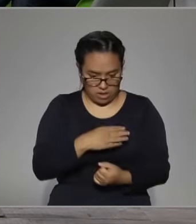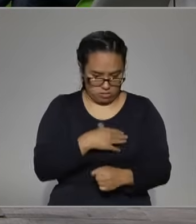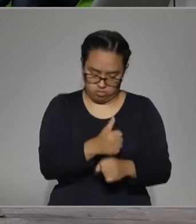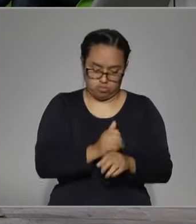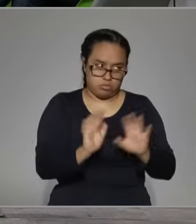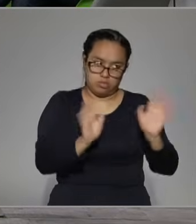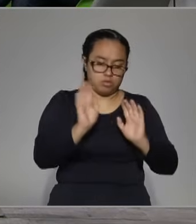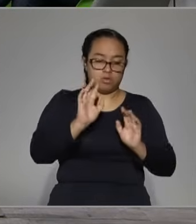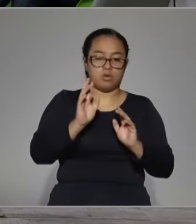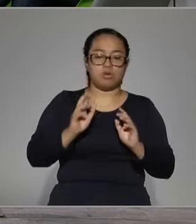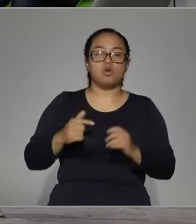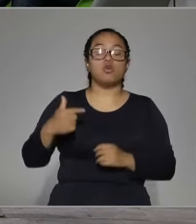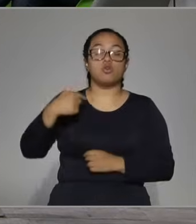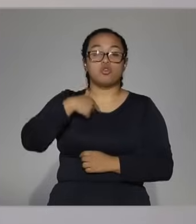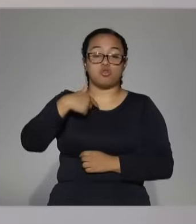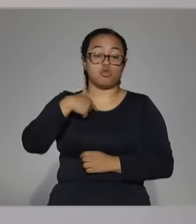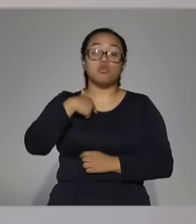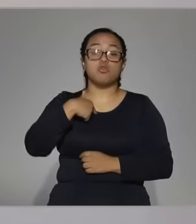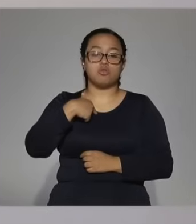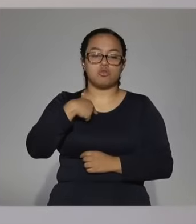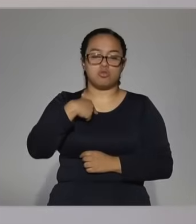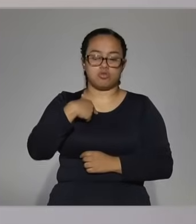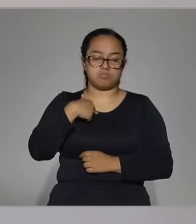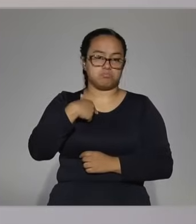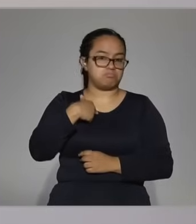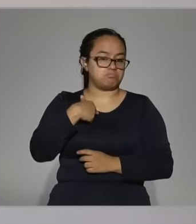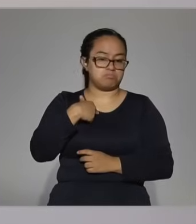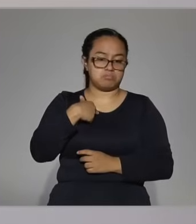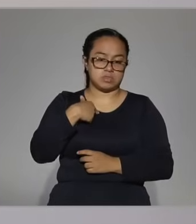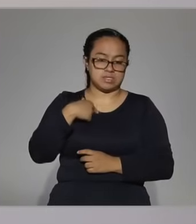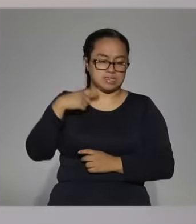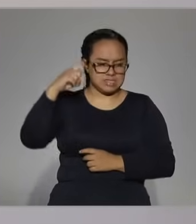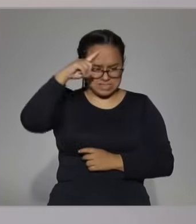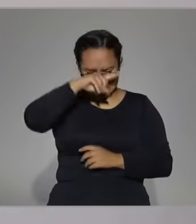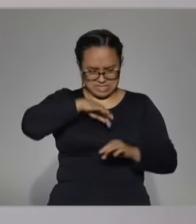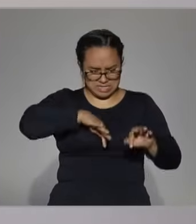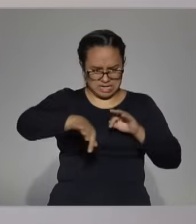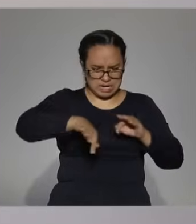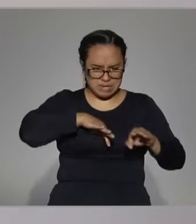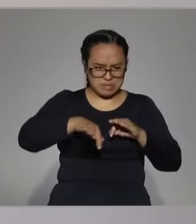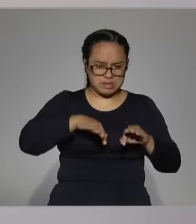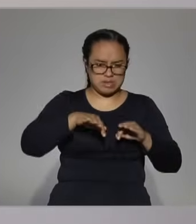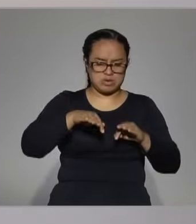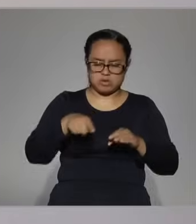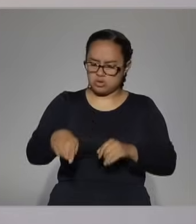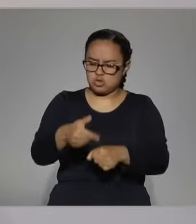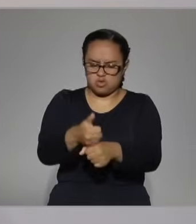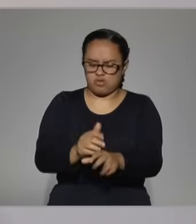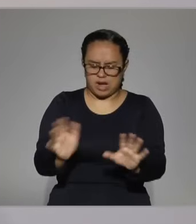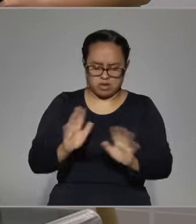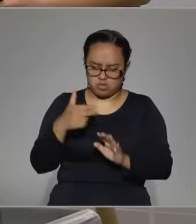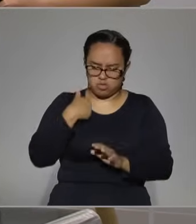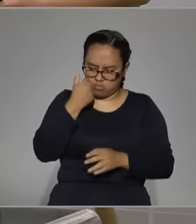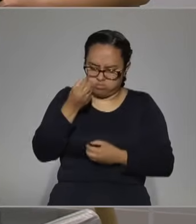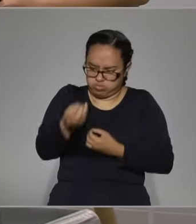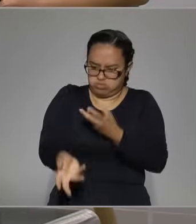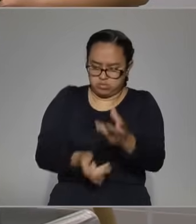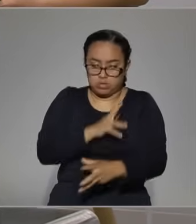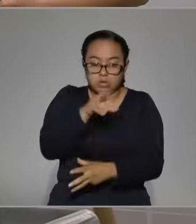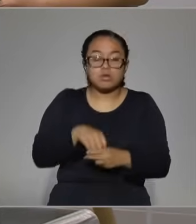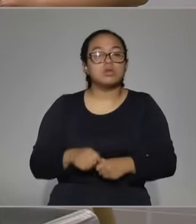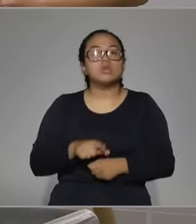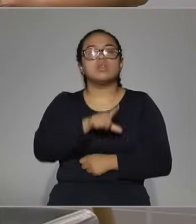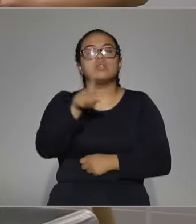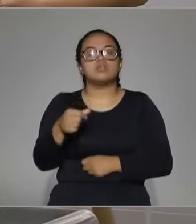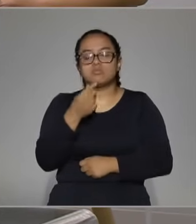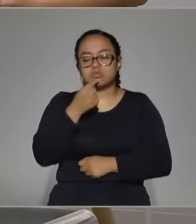entonces invierto todo lo que me costó de trabajo, no quiero que lo sufra. Y lo único que vamos a generar es que